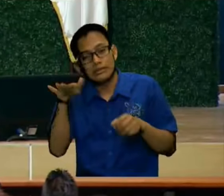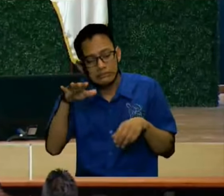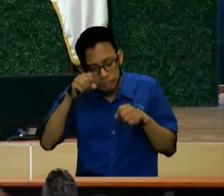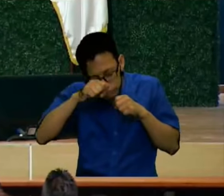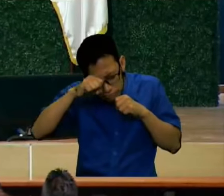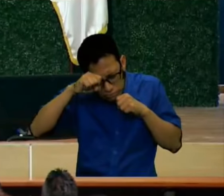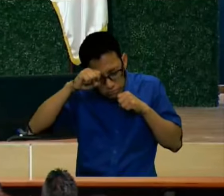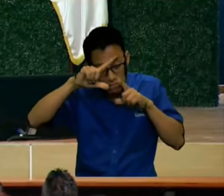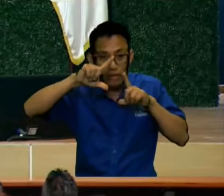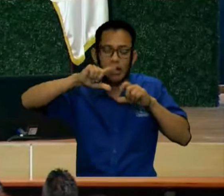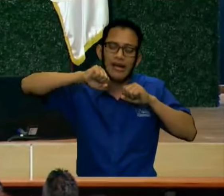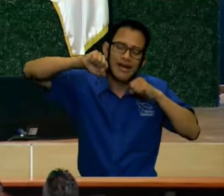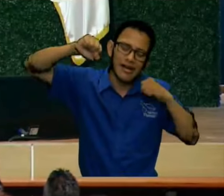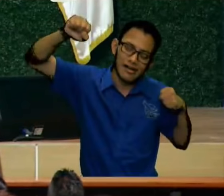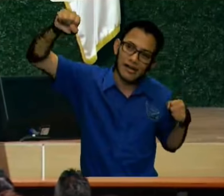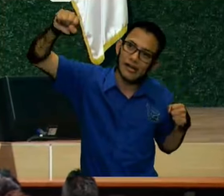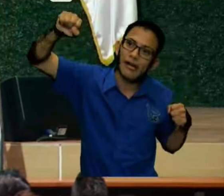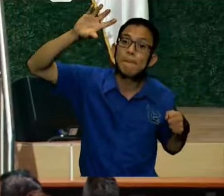sustentaba.